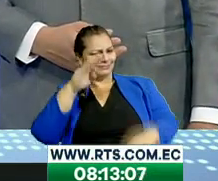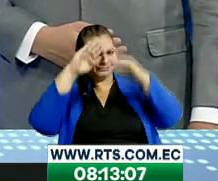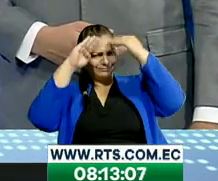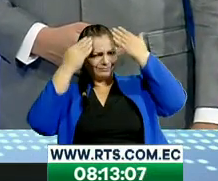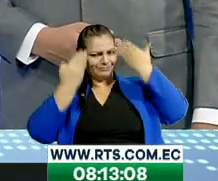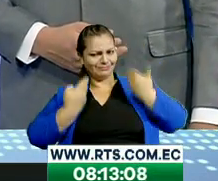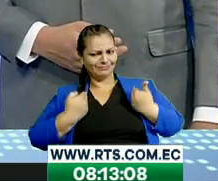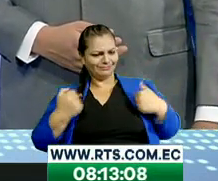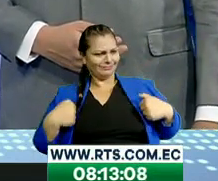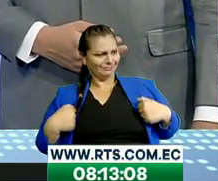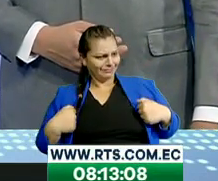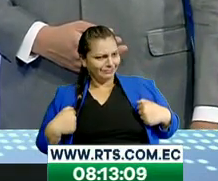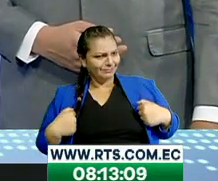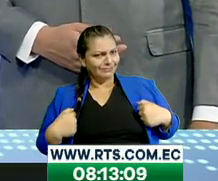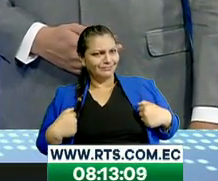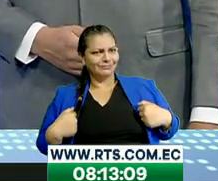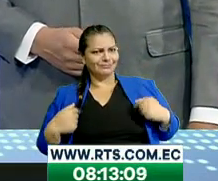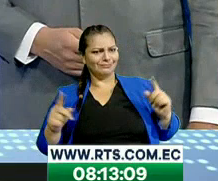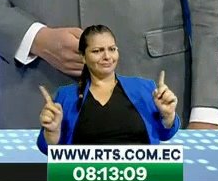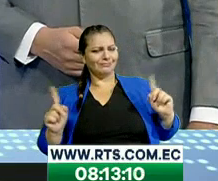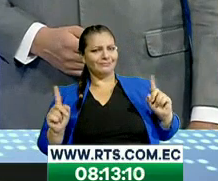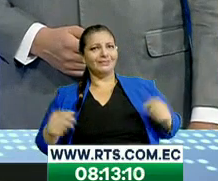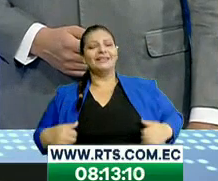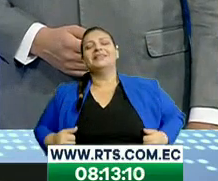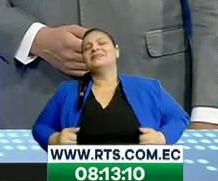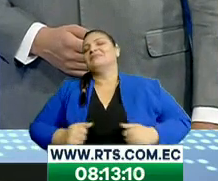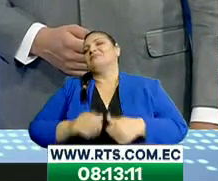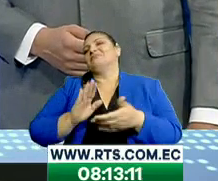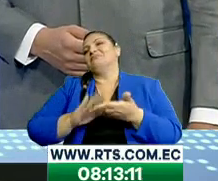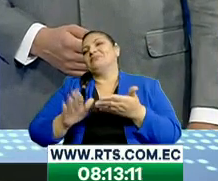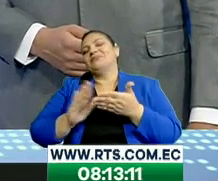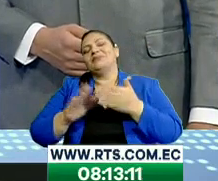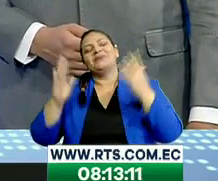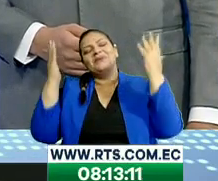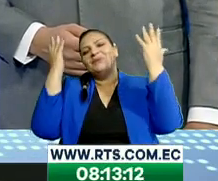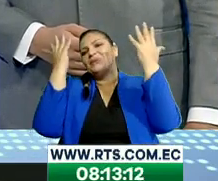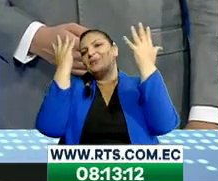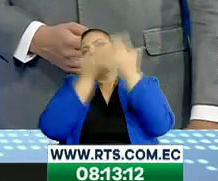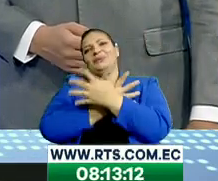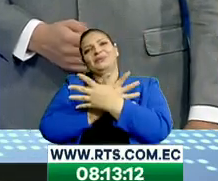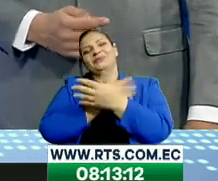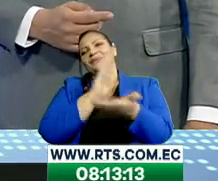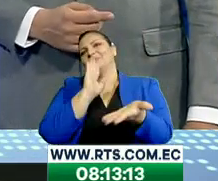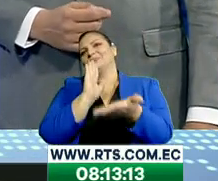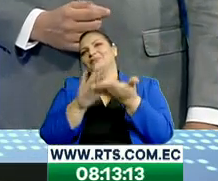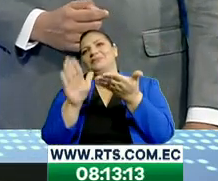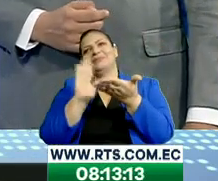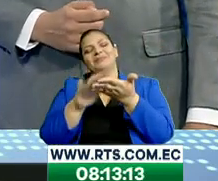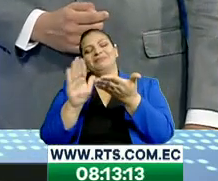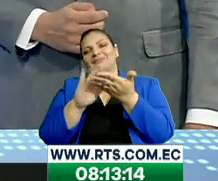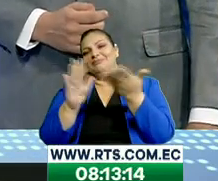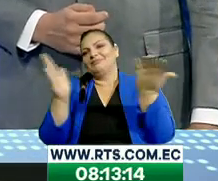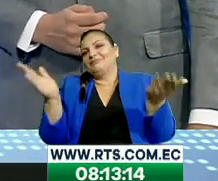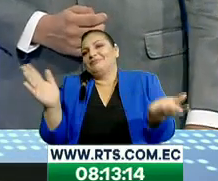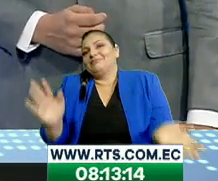¿Ah? Que el Día de los Inocentes... Una pequeña confusión por ahí. No, todavía no. Una gran confusión